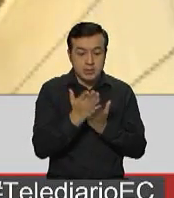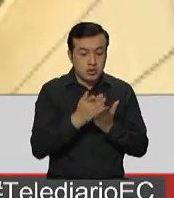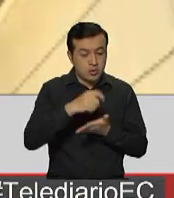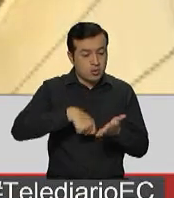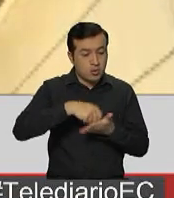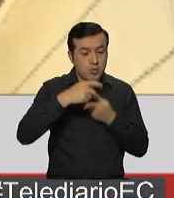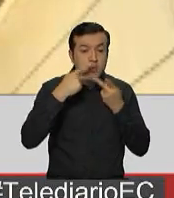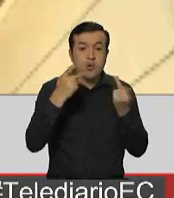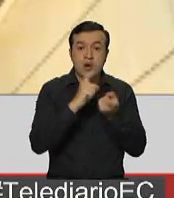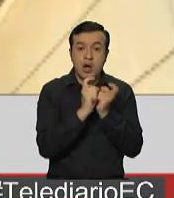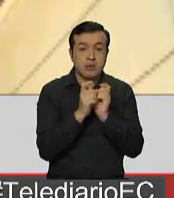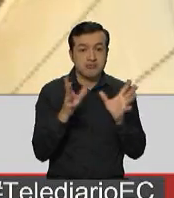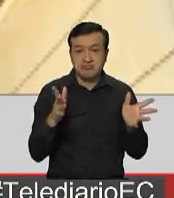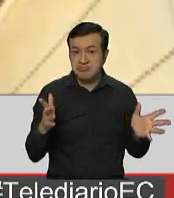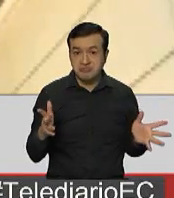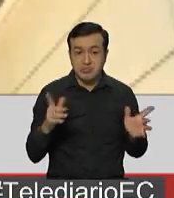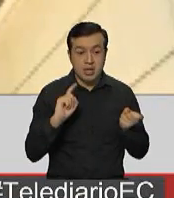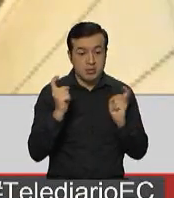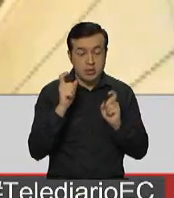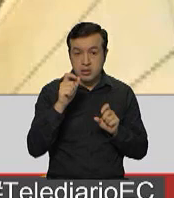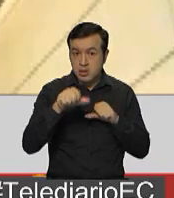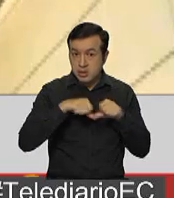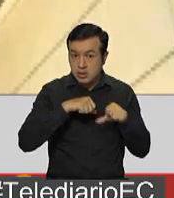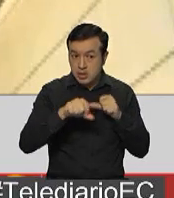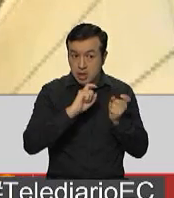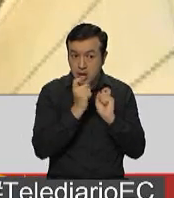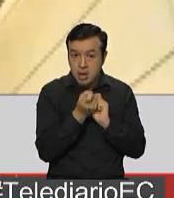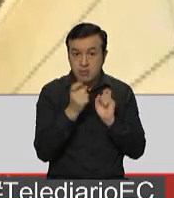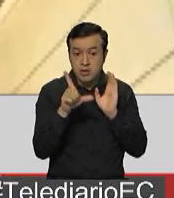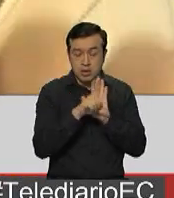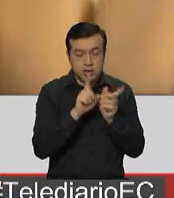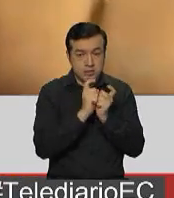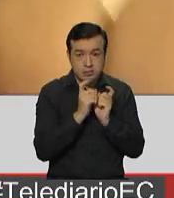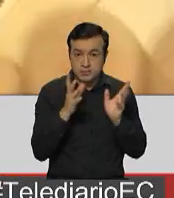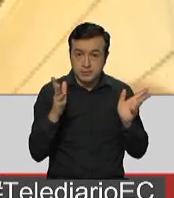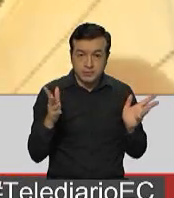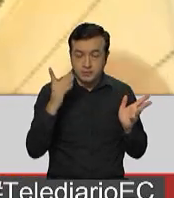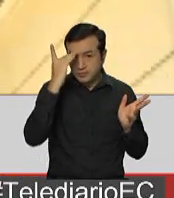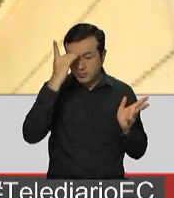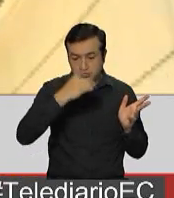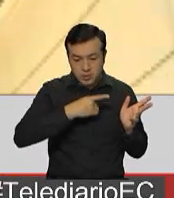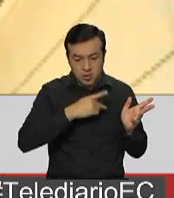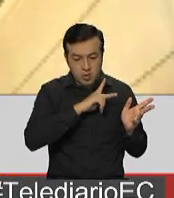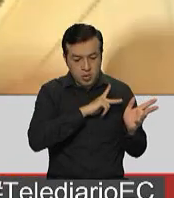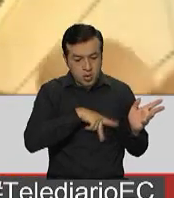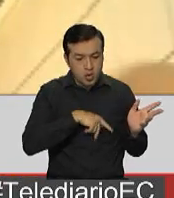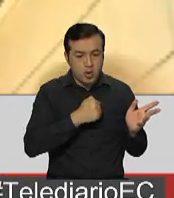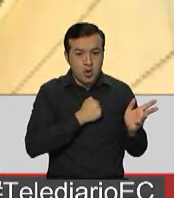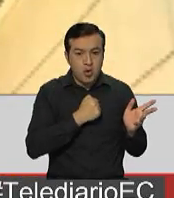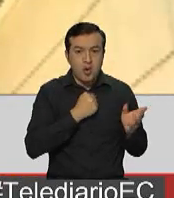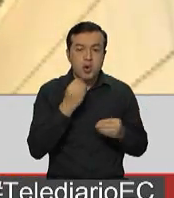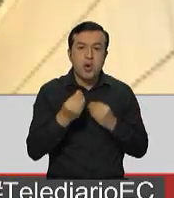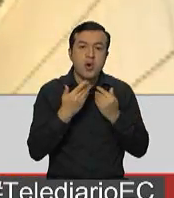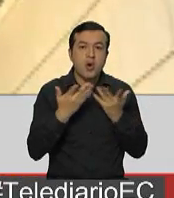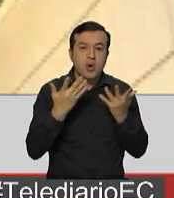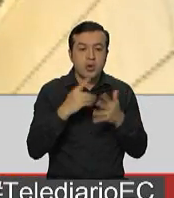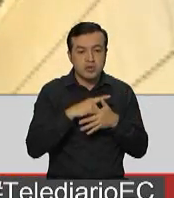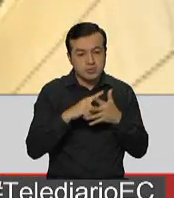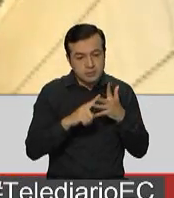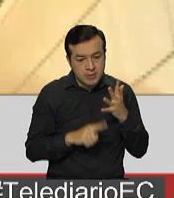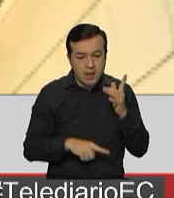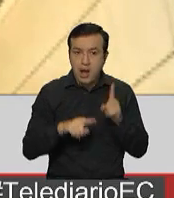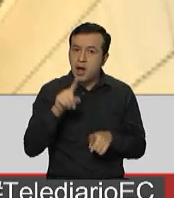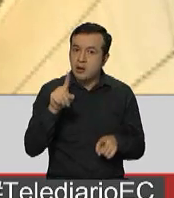un cambio administrativo ni tampoco legal. Mediante resoluciones internas hay como modificar varios de